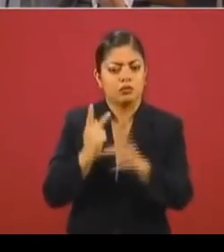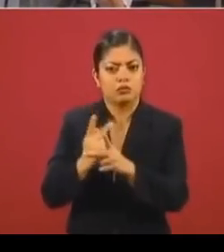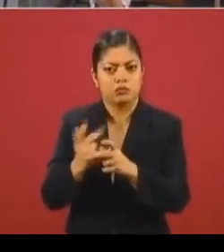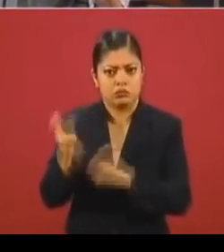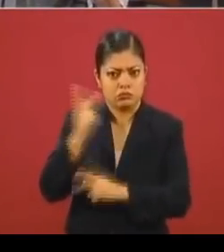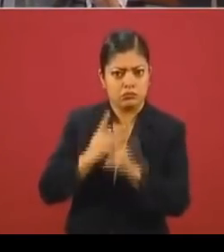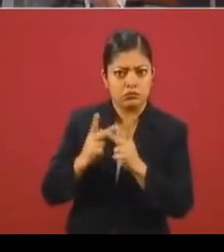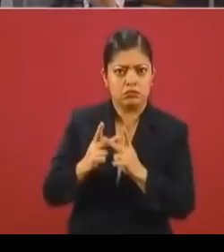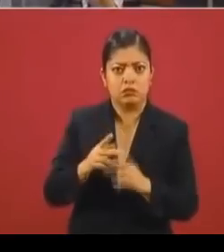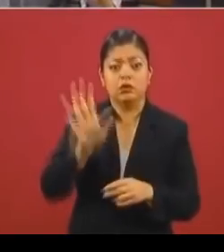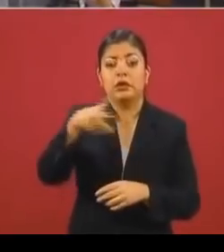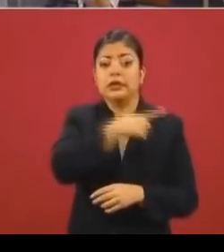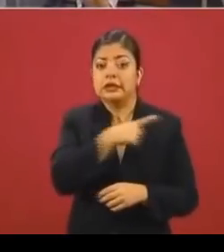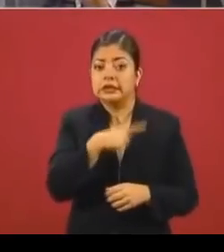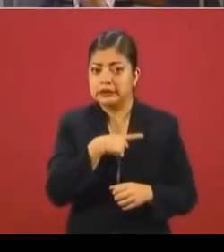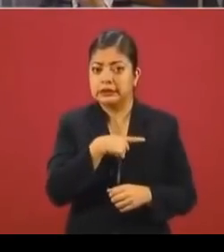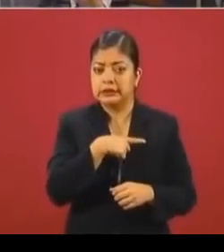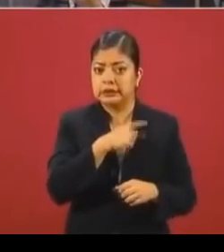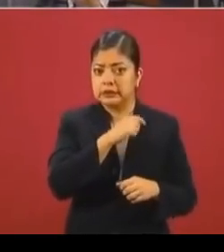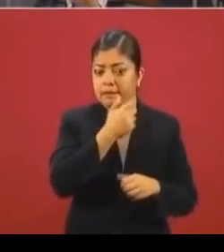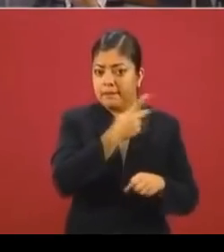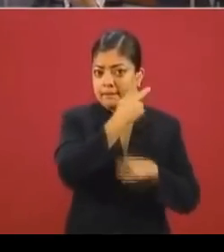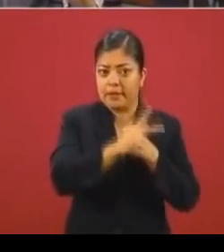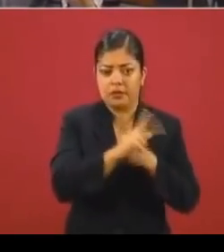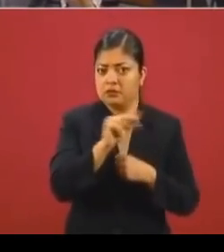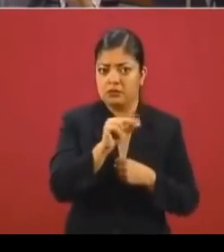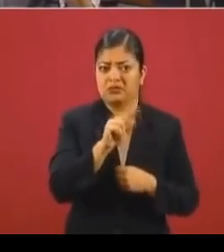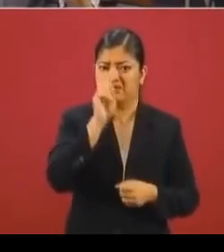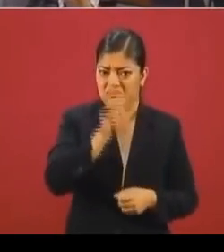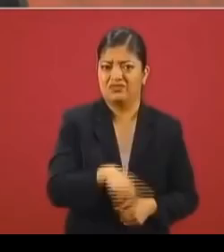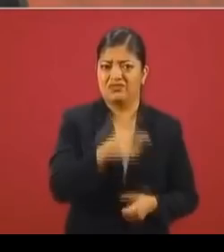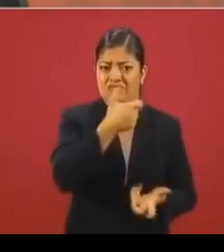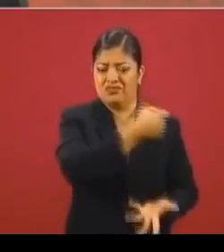no es deuda, es presupuesto